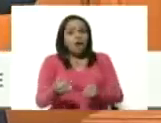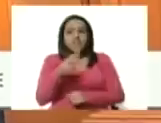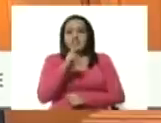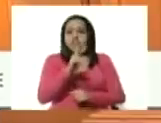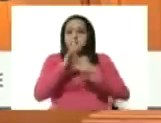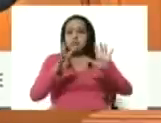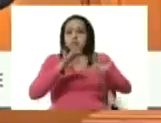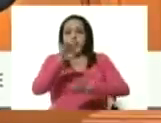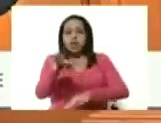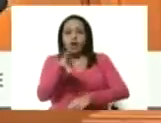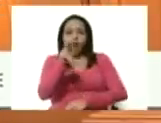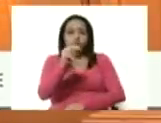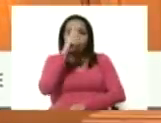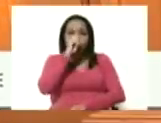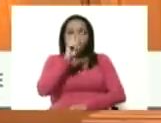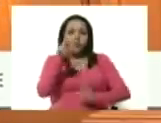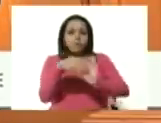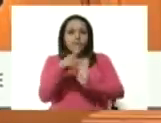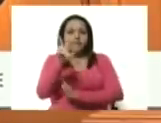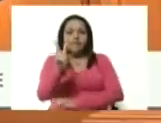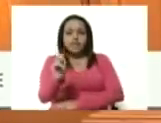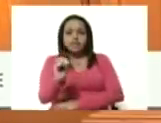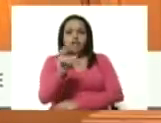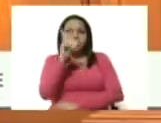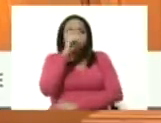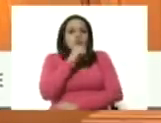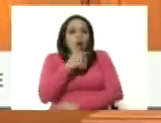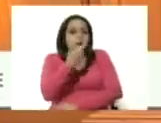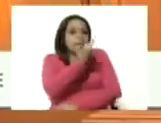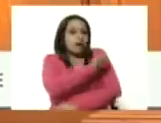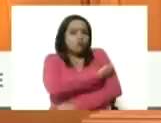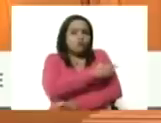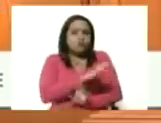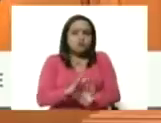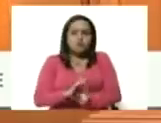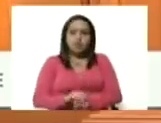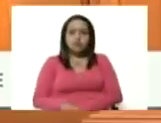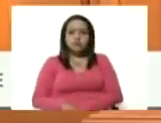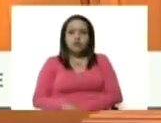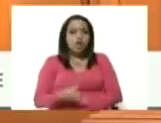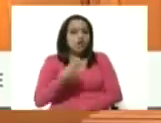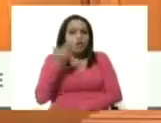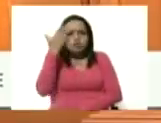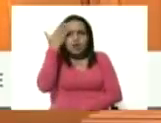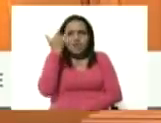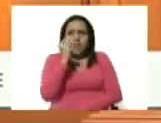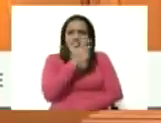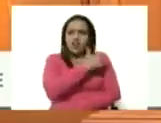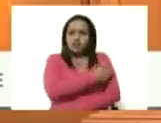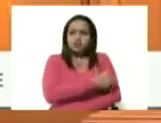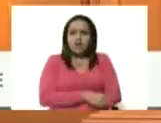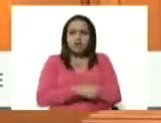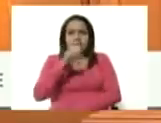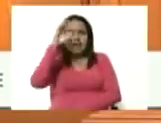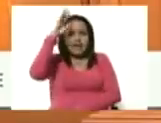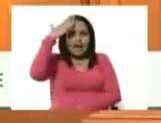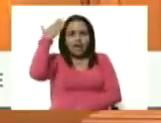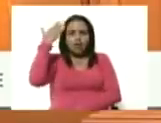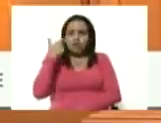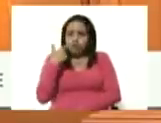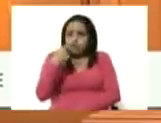de junio de 2020, no hay vacuna. Ni hay perspectiva de que haya una vacuna. Carlos Arellán, tú lo dijiste en el